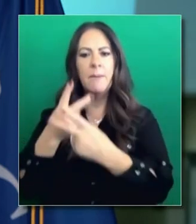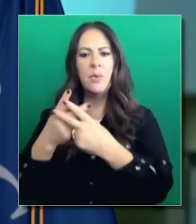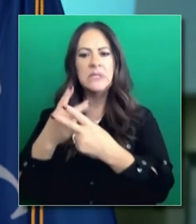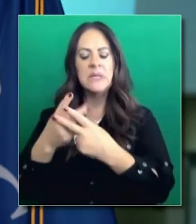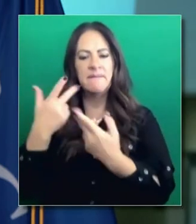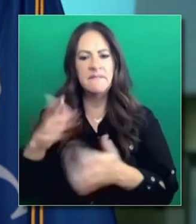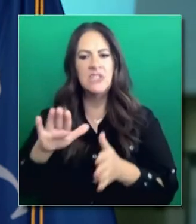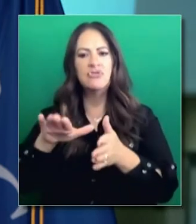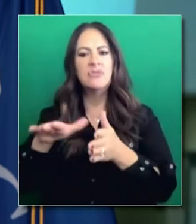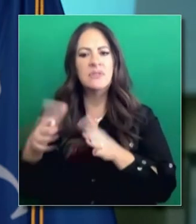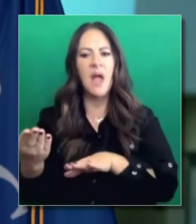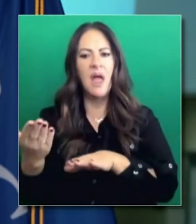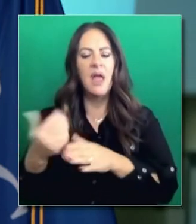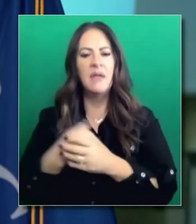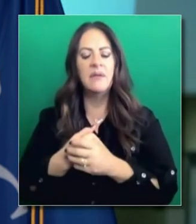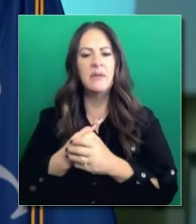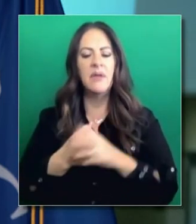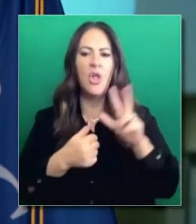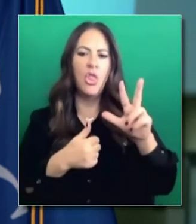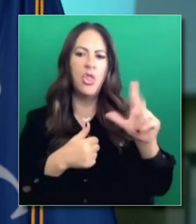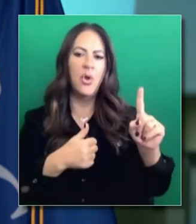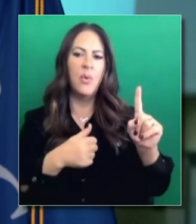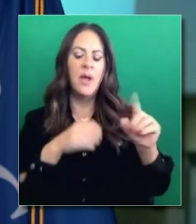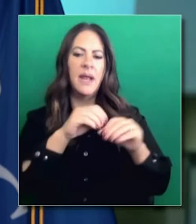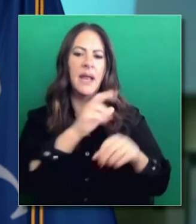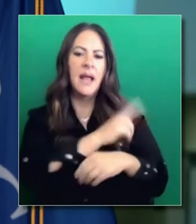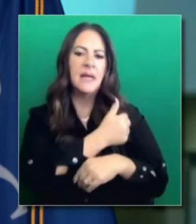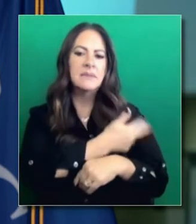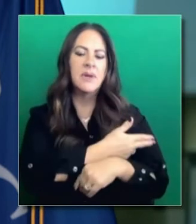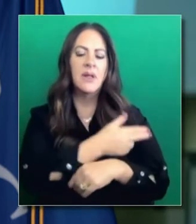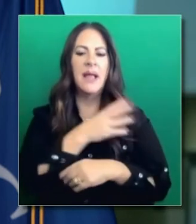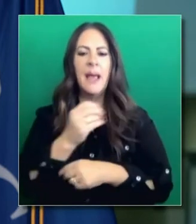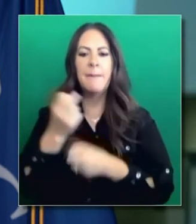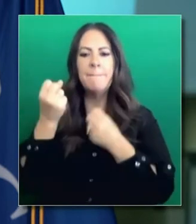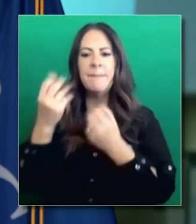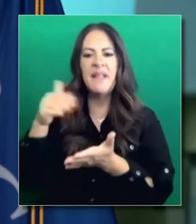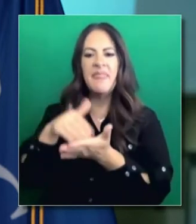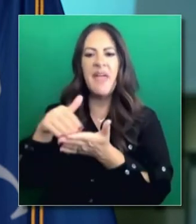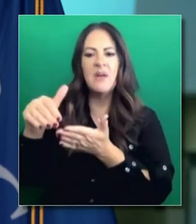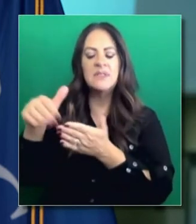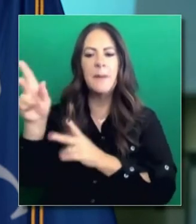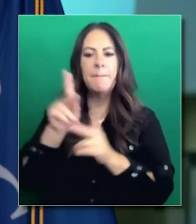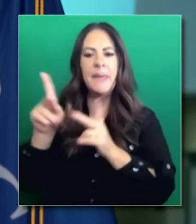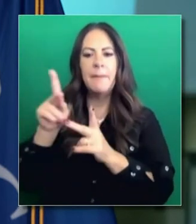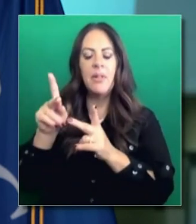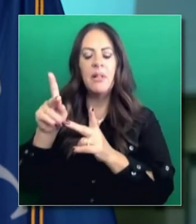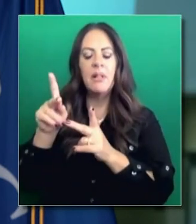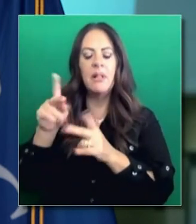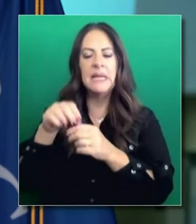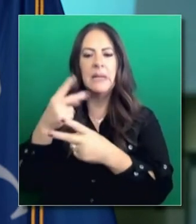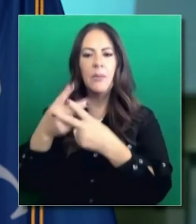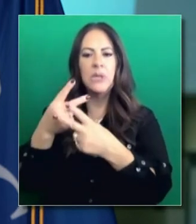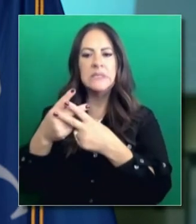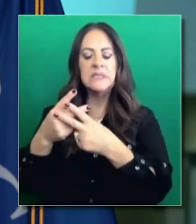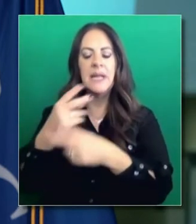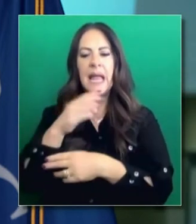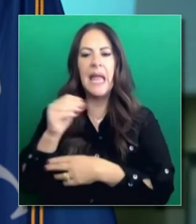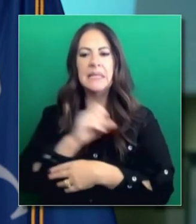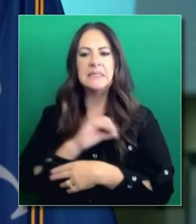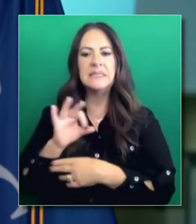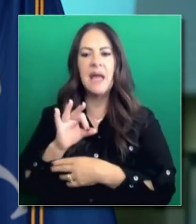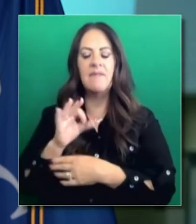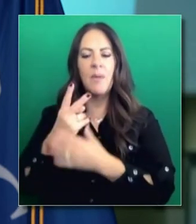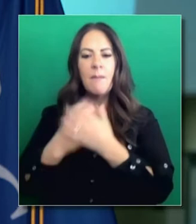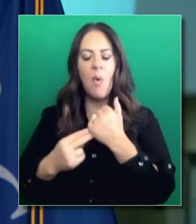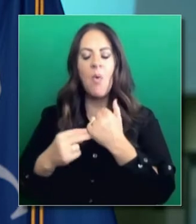de Enfermedades, 23 personas han muerto, y hemos visto que el personal correccional en las prisiones, en